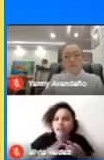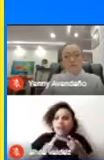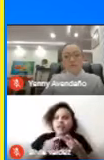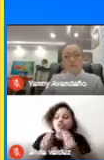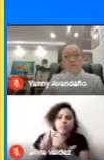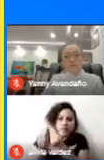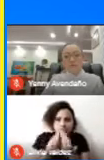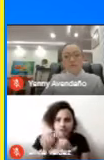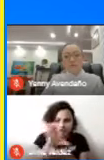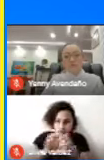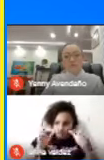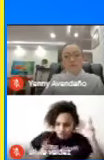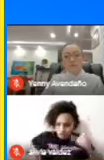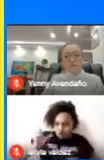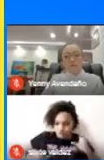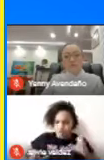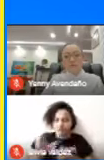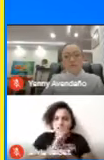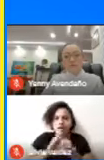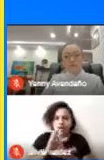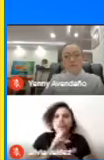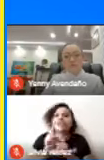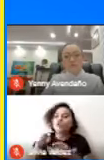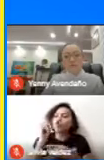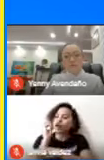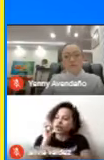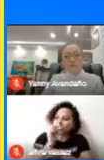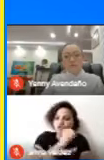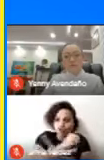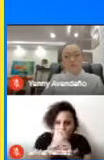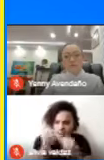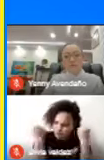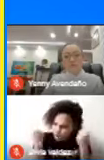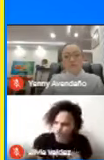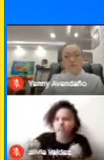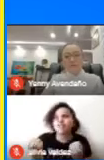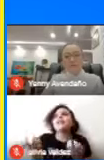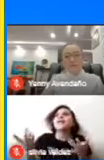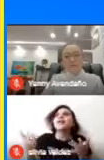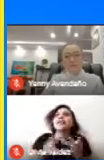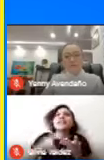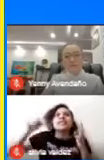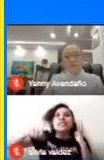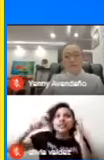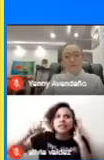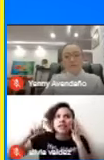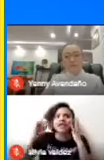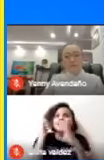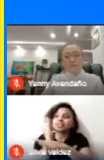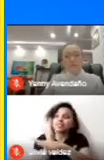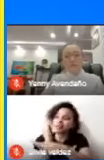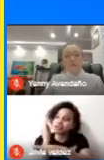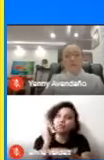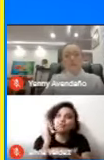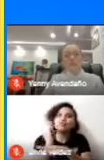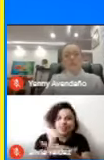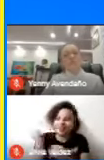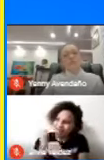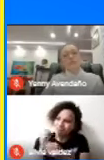ciudadana, se requiere de organizaciones sociales fuertes, se requiere de instituciones que